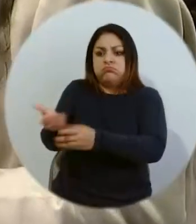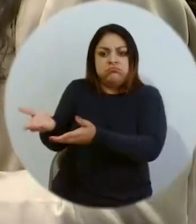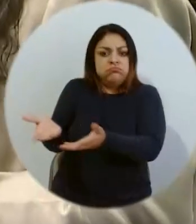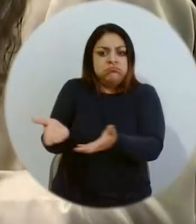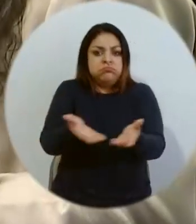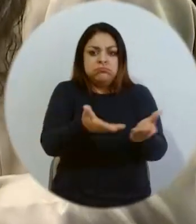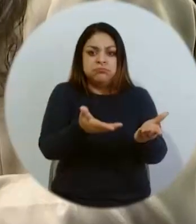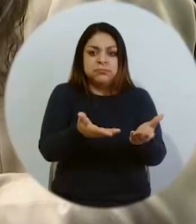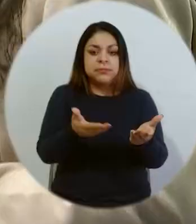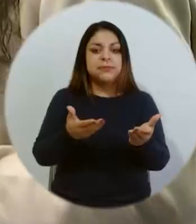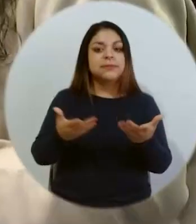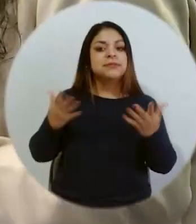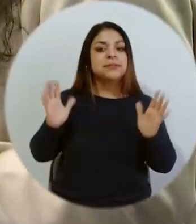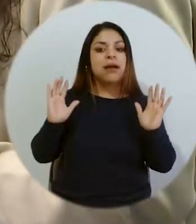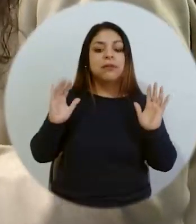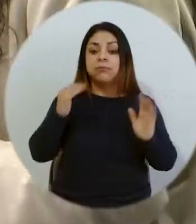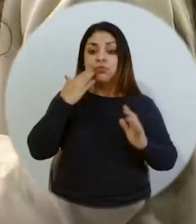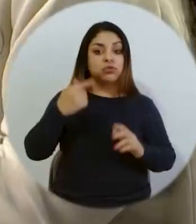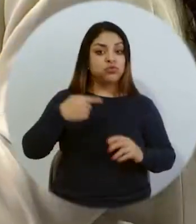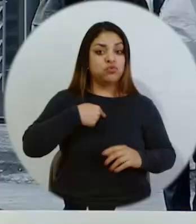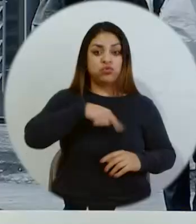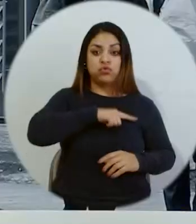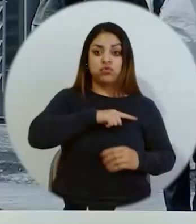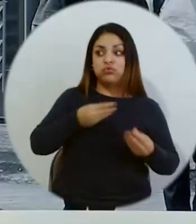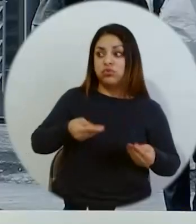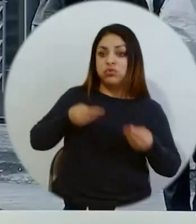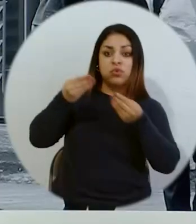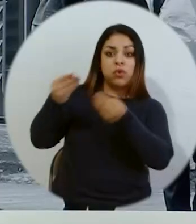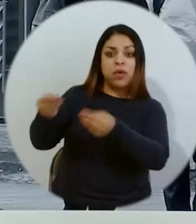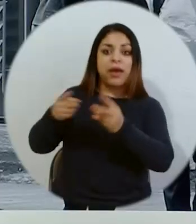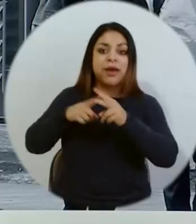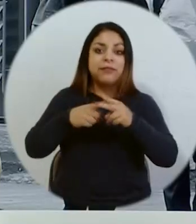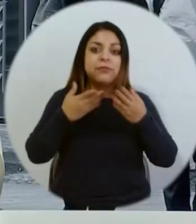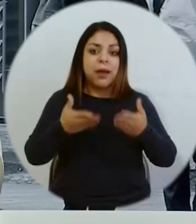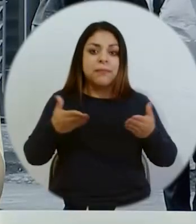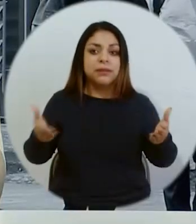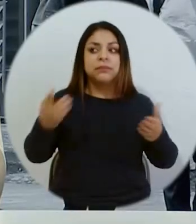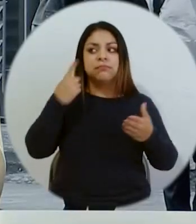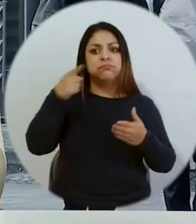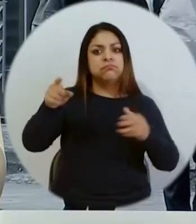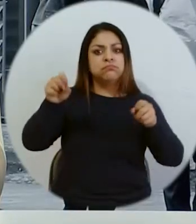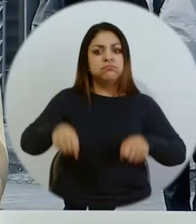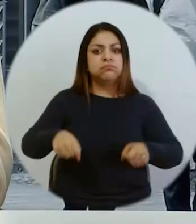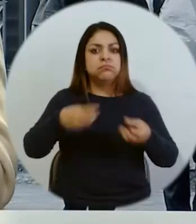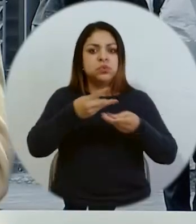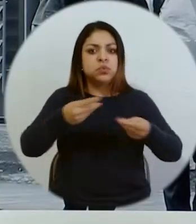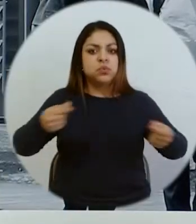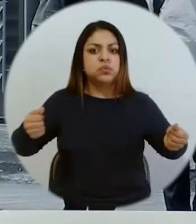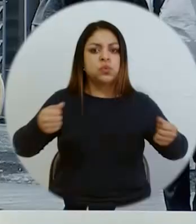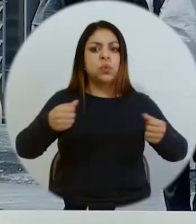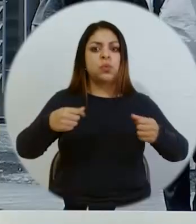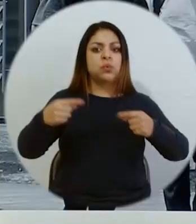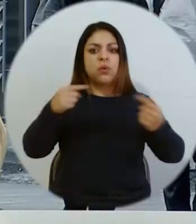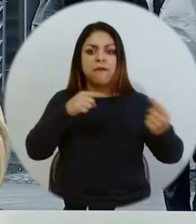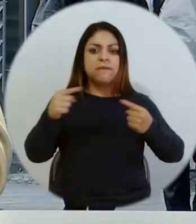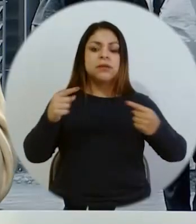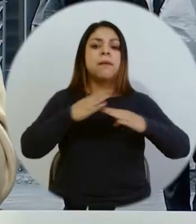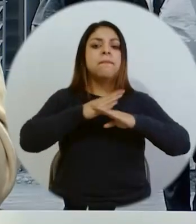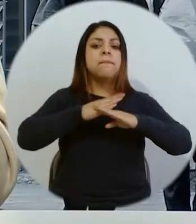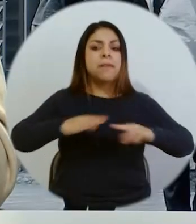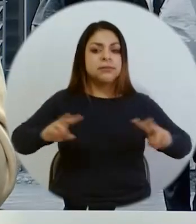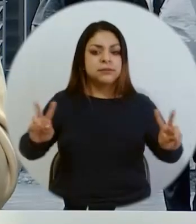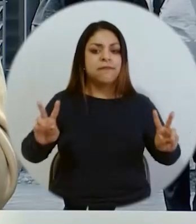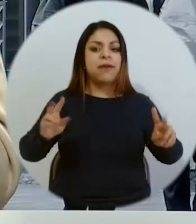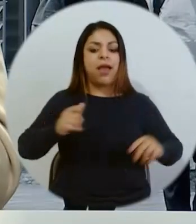sí mismos. Porque si no les damos las herramientas para solucionar los conflictos de forma pacífica, para autorregularse, como también